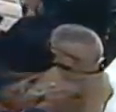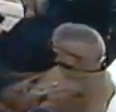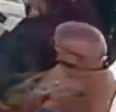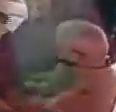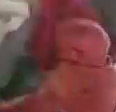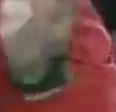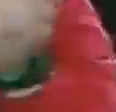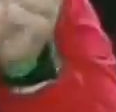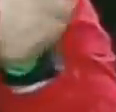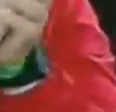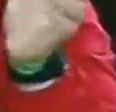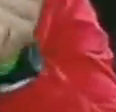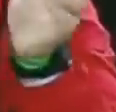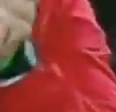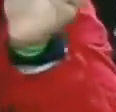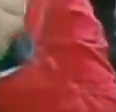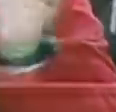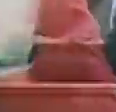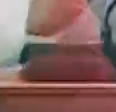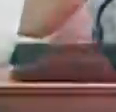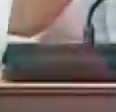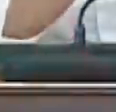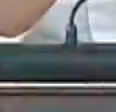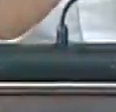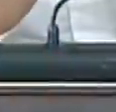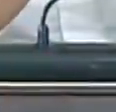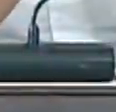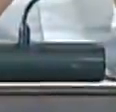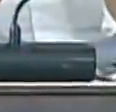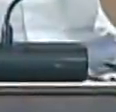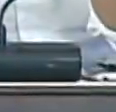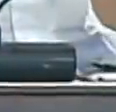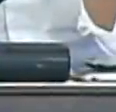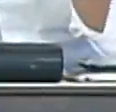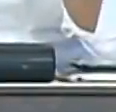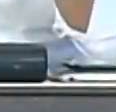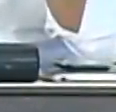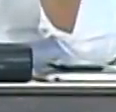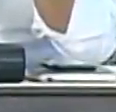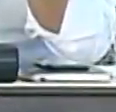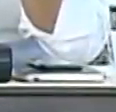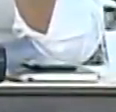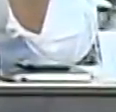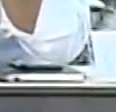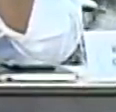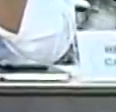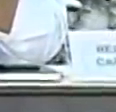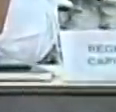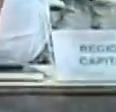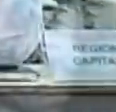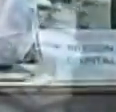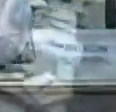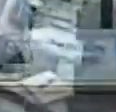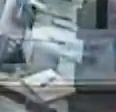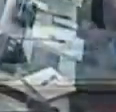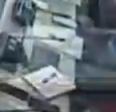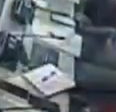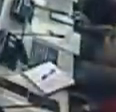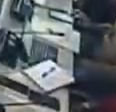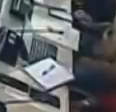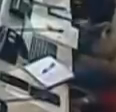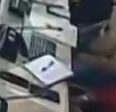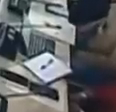al mundo. Y el domingo 21 de noviembre, el pueblo venezolano también salió a dar una lección, en medio